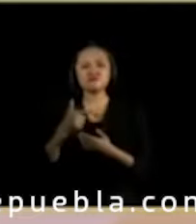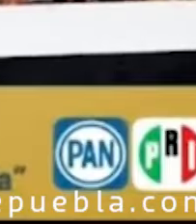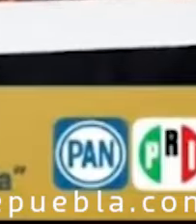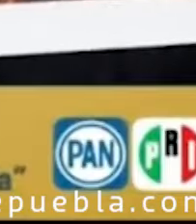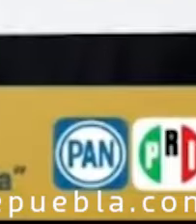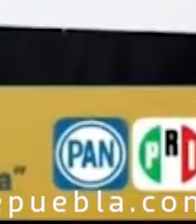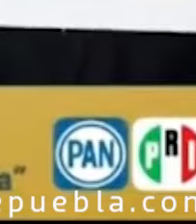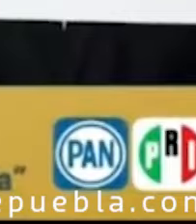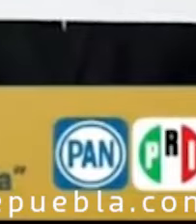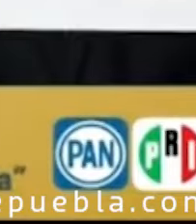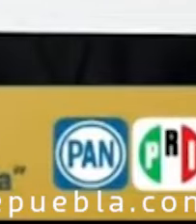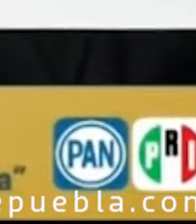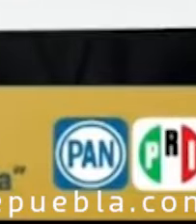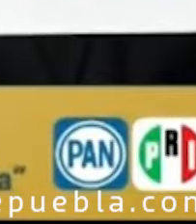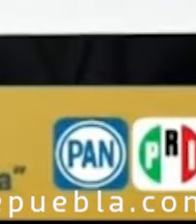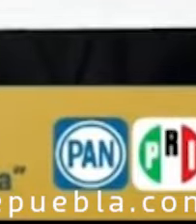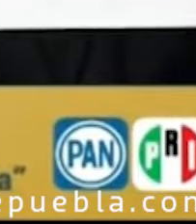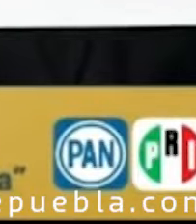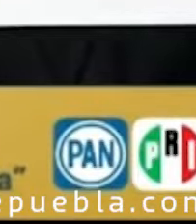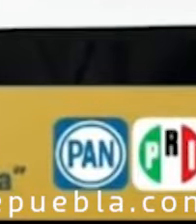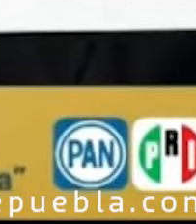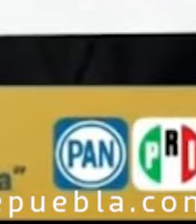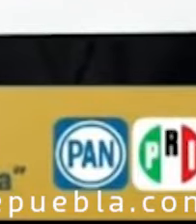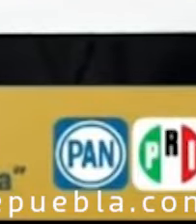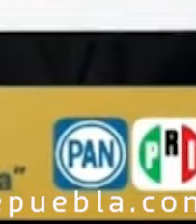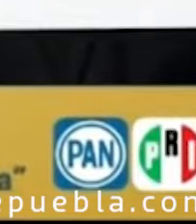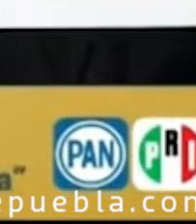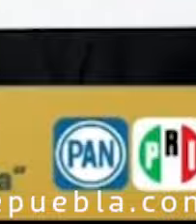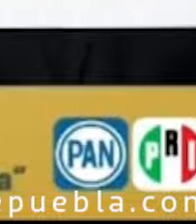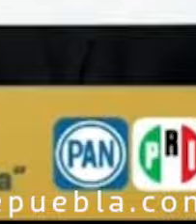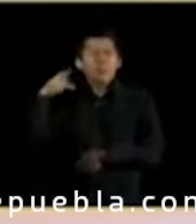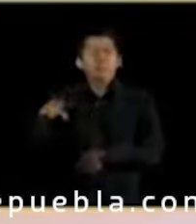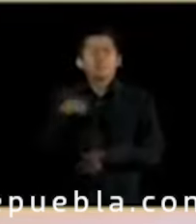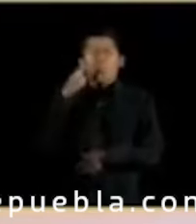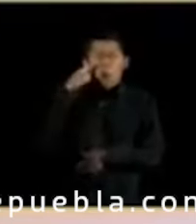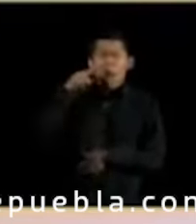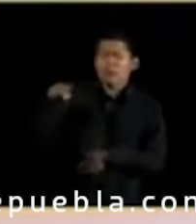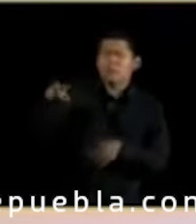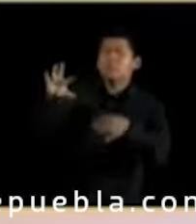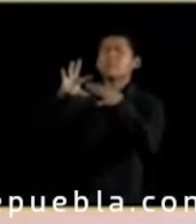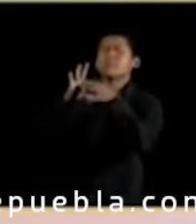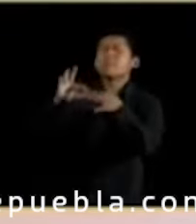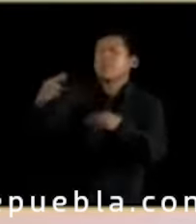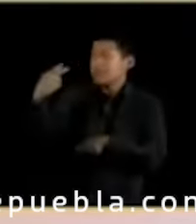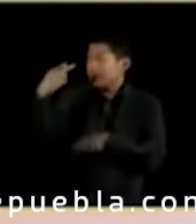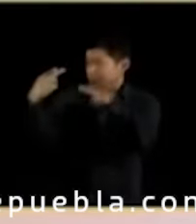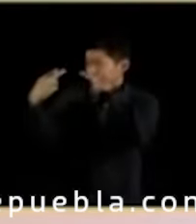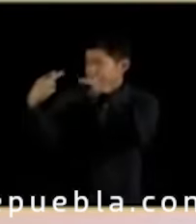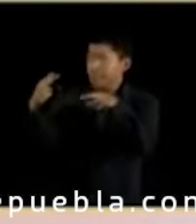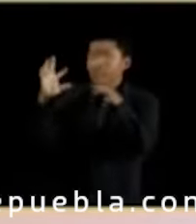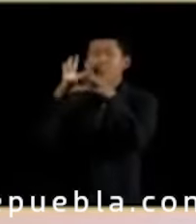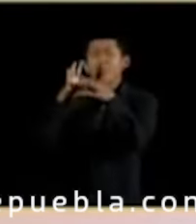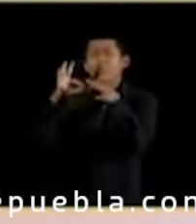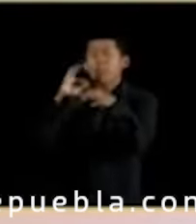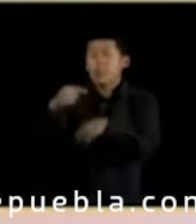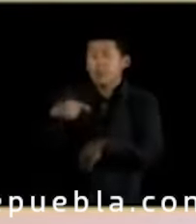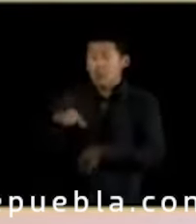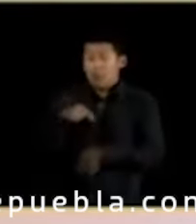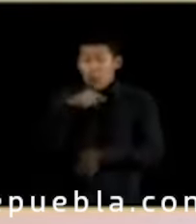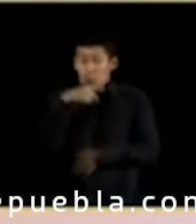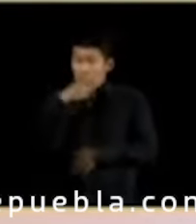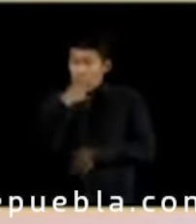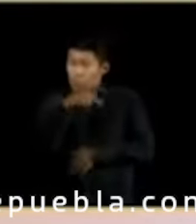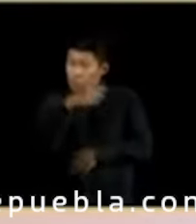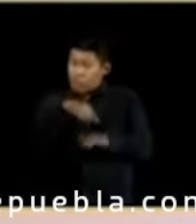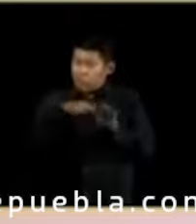municipio? Desde el primer bloque del debate, realizado en el CCU, los esfuerzos de Rivera por subrayar el pasado marinista de